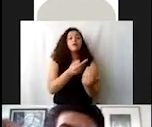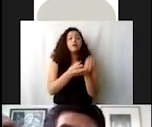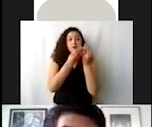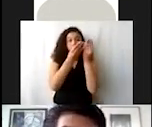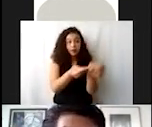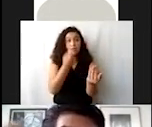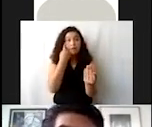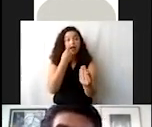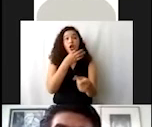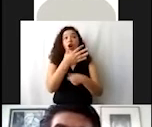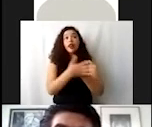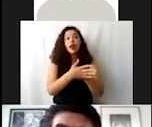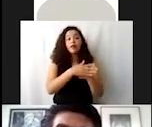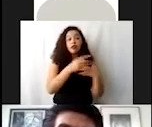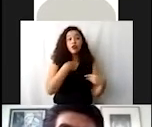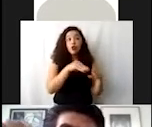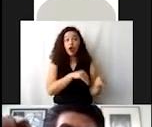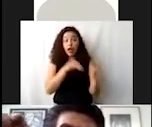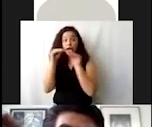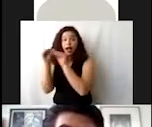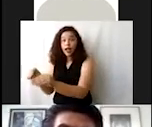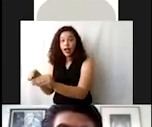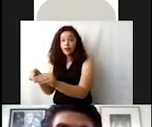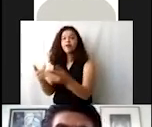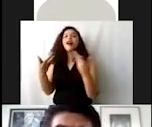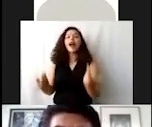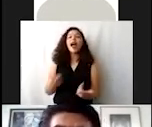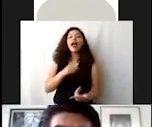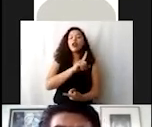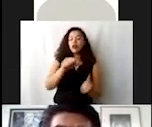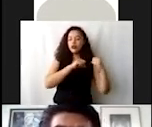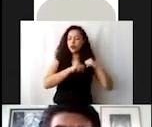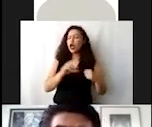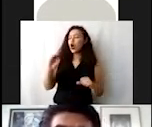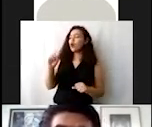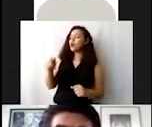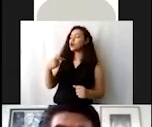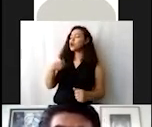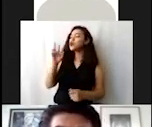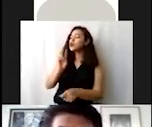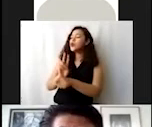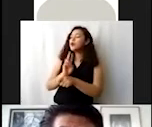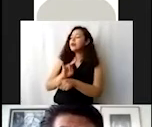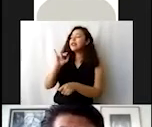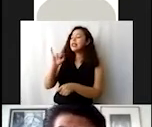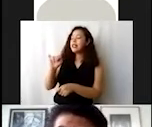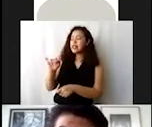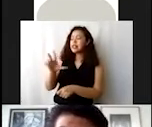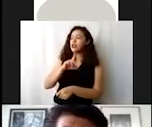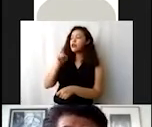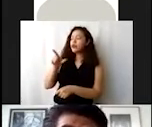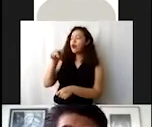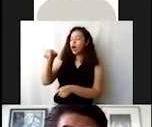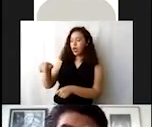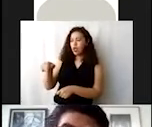autoridad va a verificar si efectivamente me encuentro en ese domicilio. Y si no me encuentra, o si